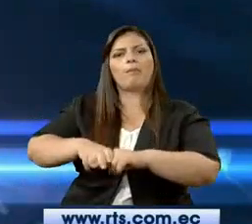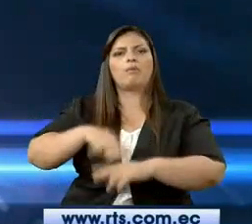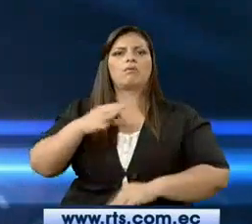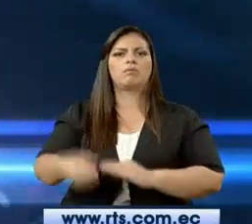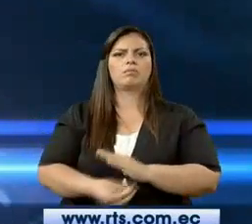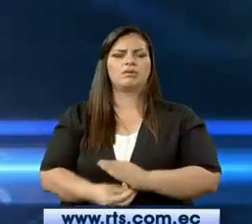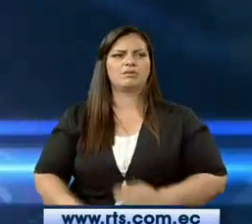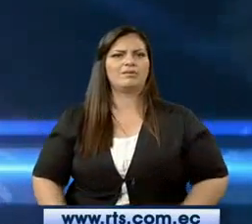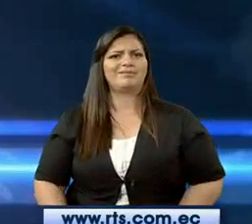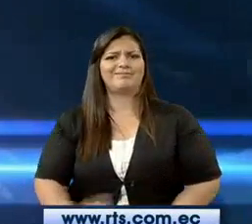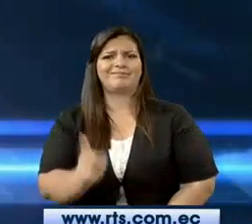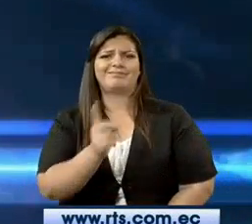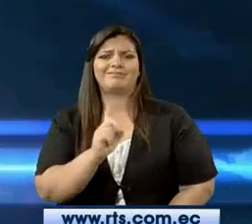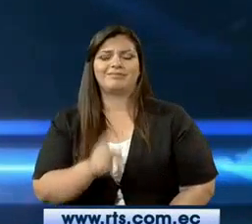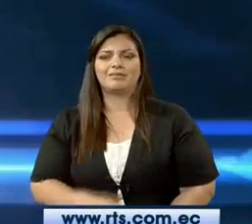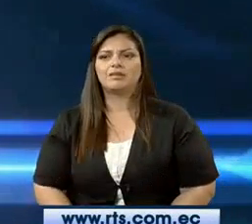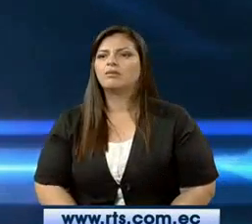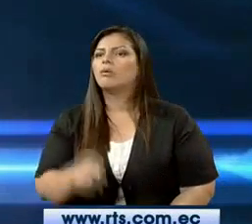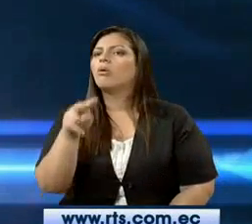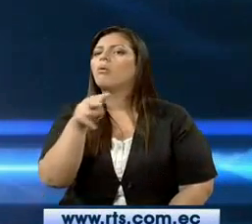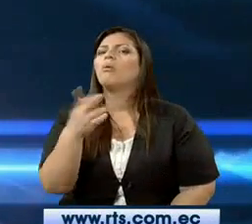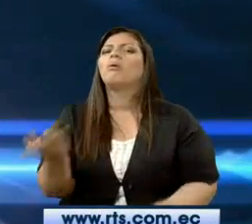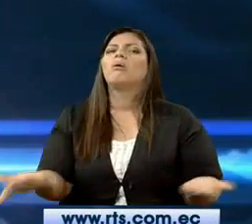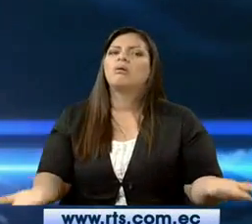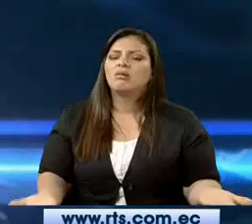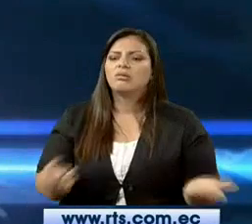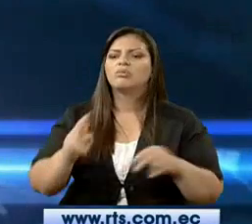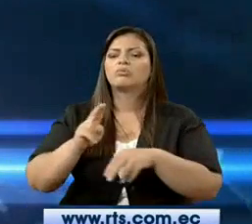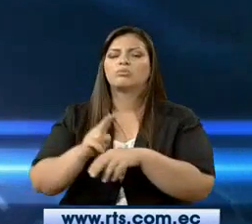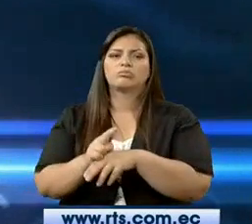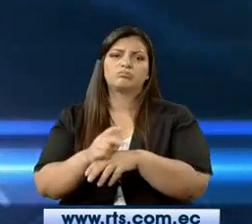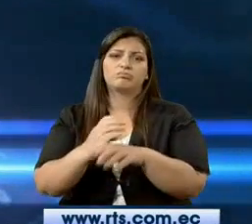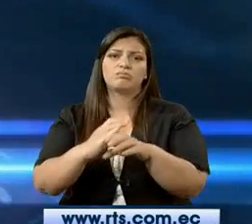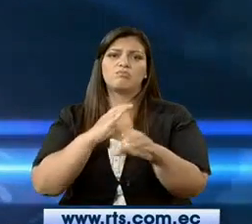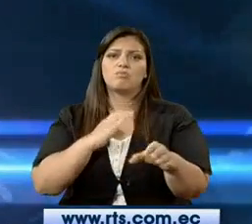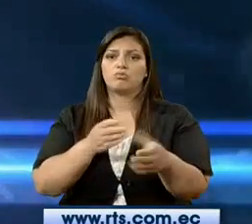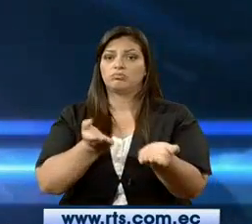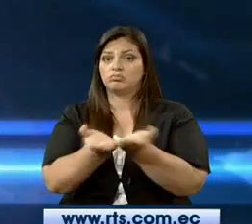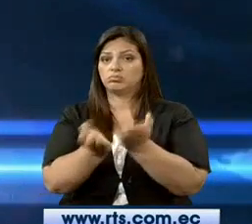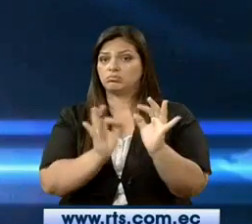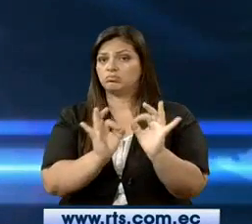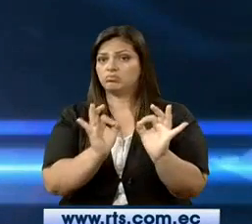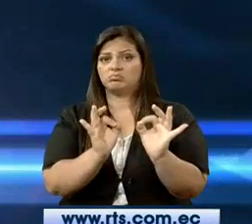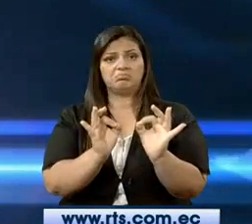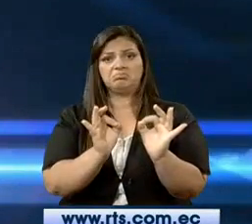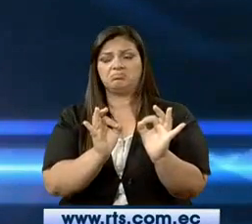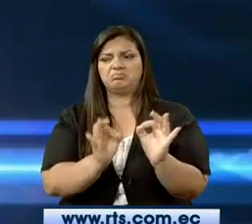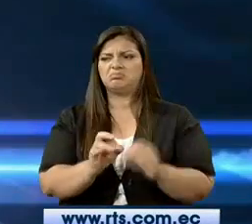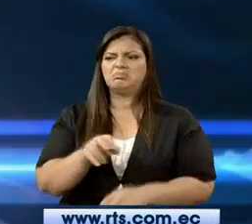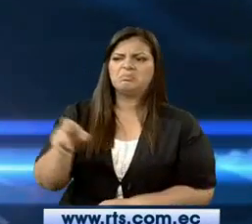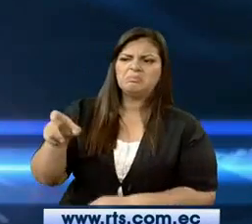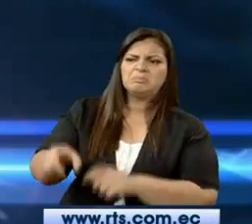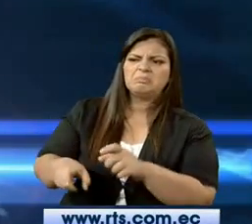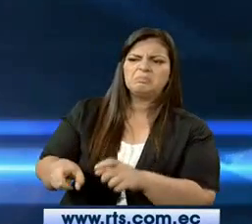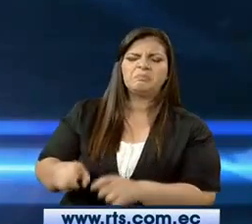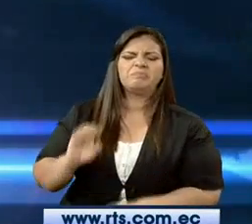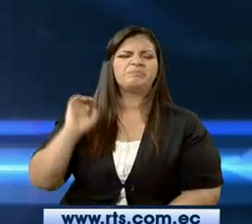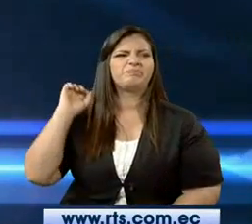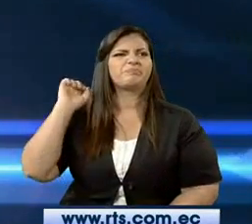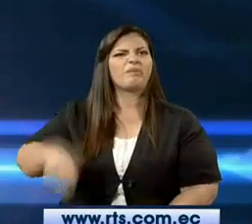a la ciudad, cómo tratan a quienes usan la transportación pública. Cómo hacen lo que les da la